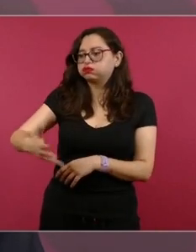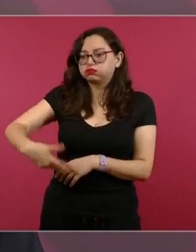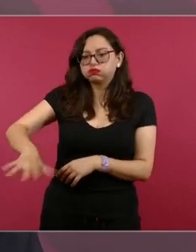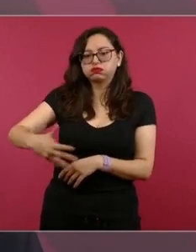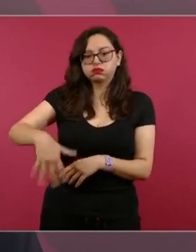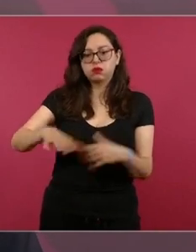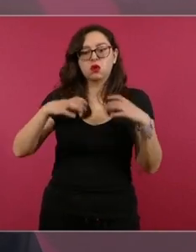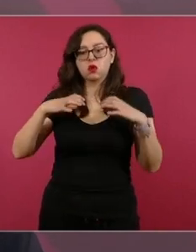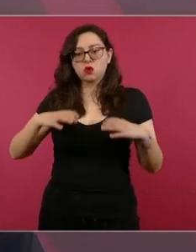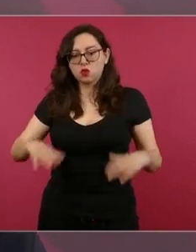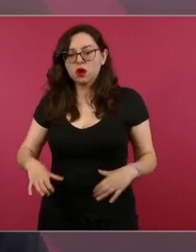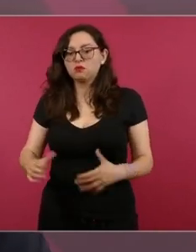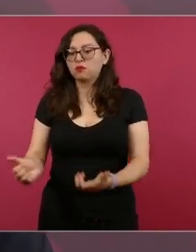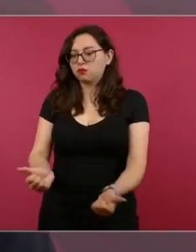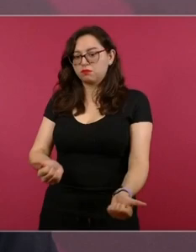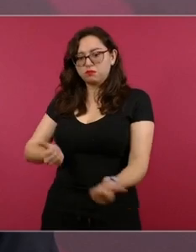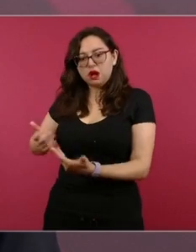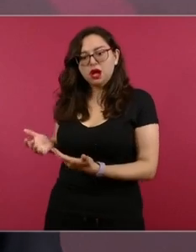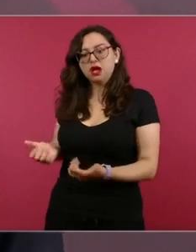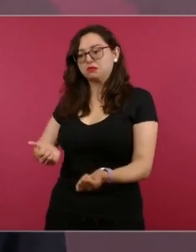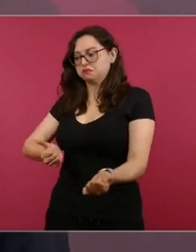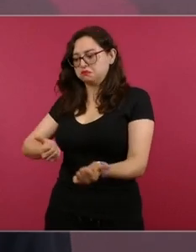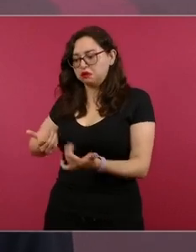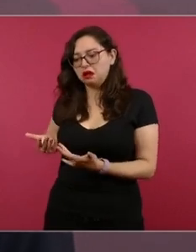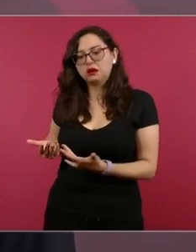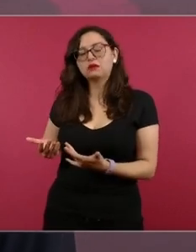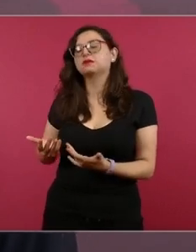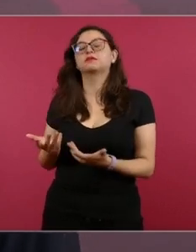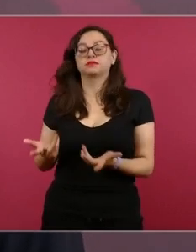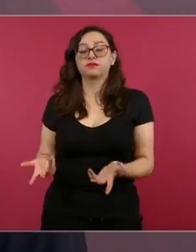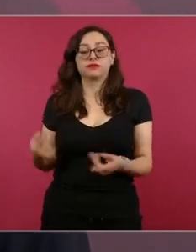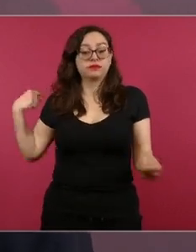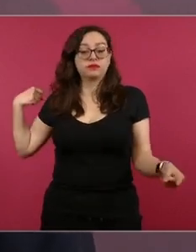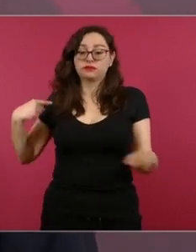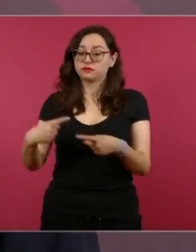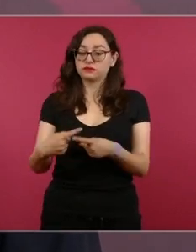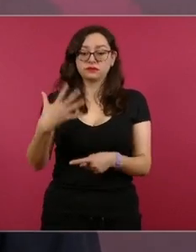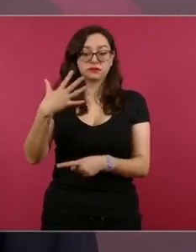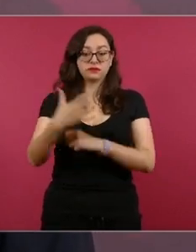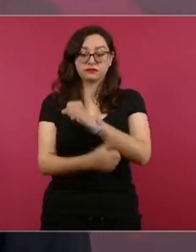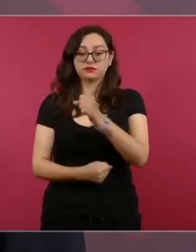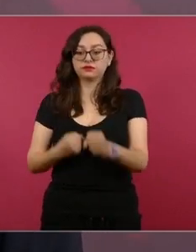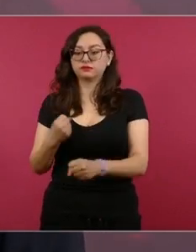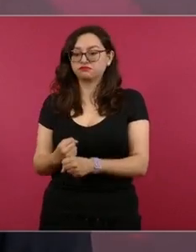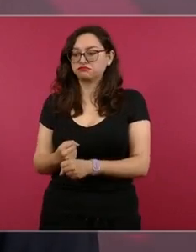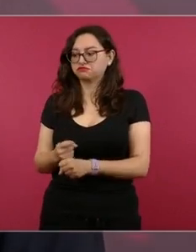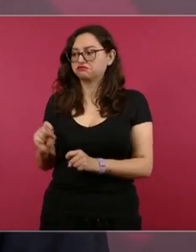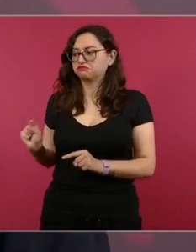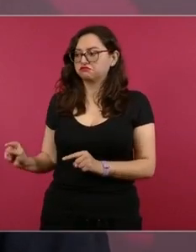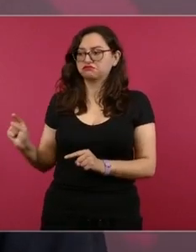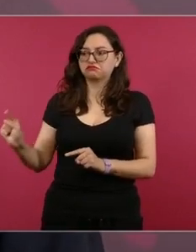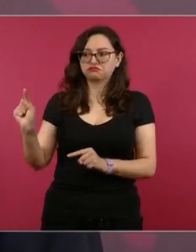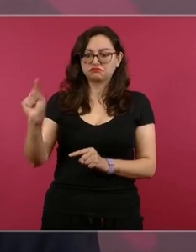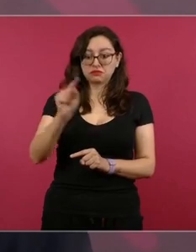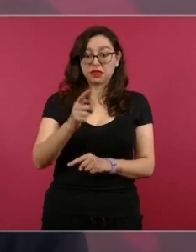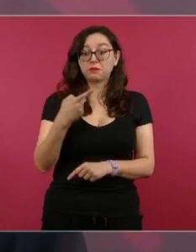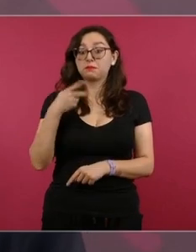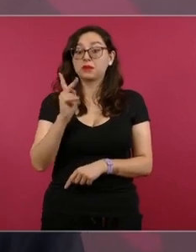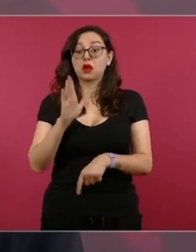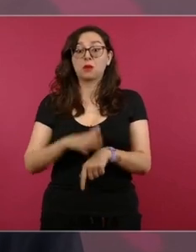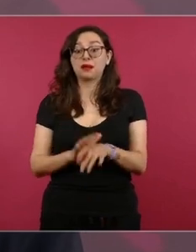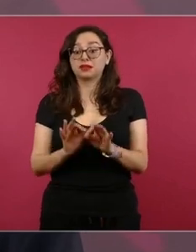rescate desde que iniciamos, sobre todo en dos minas